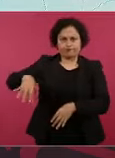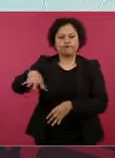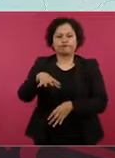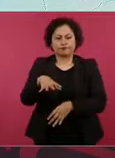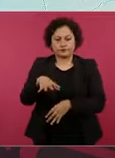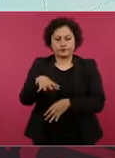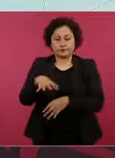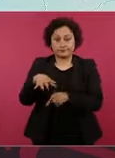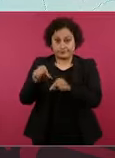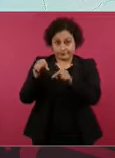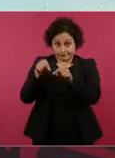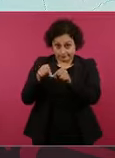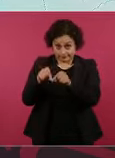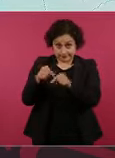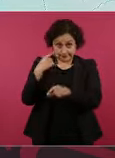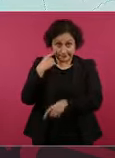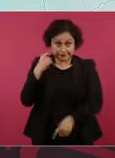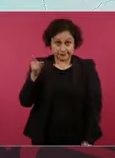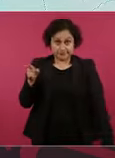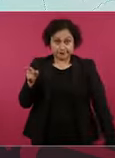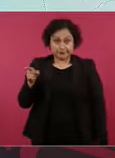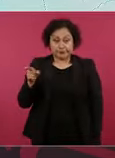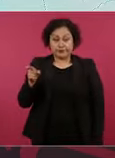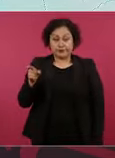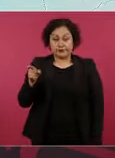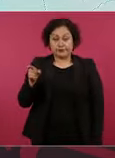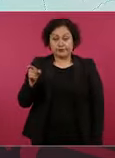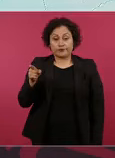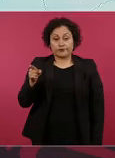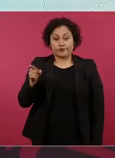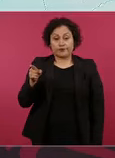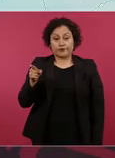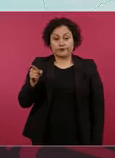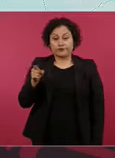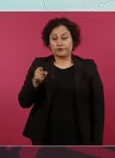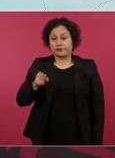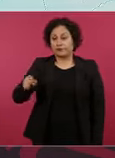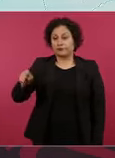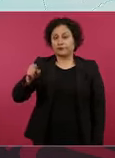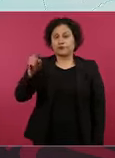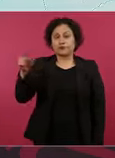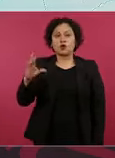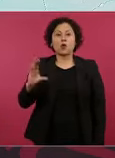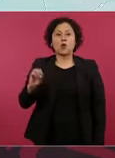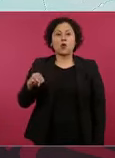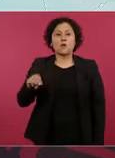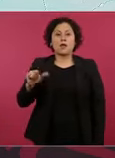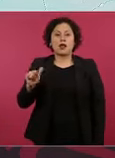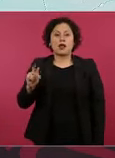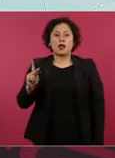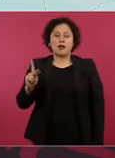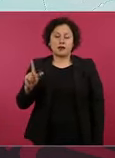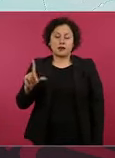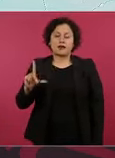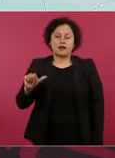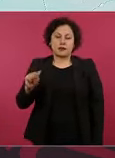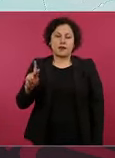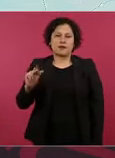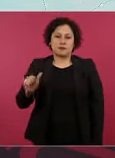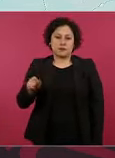de aquí a frontera Comalapa son como